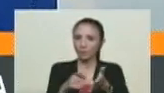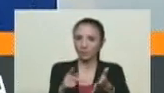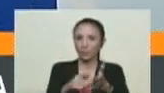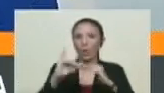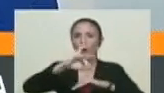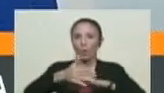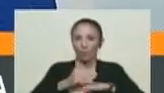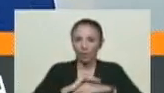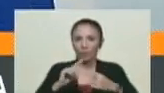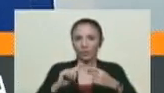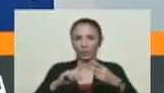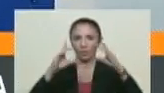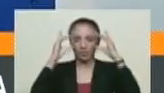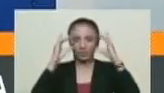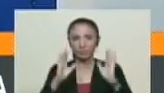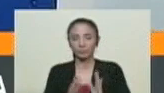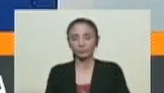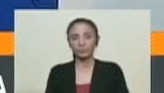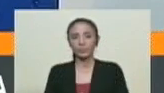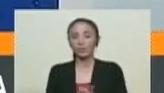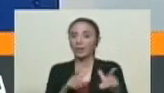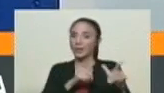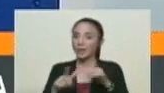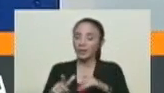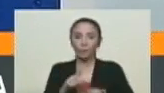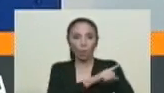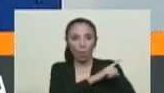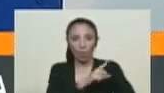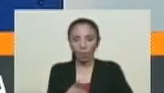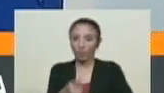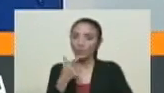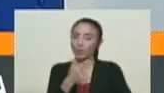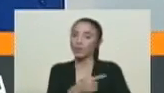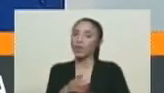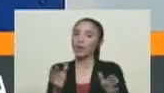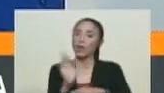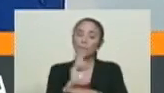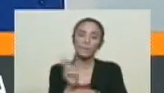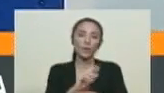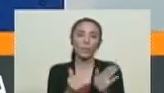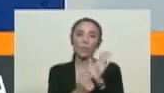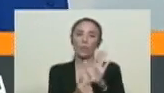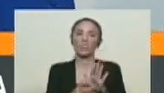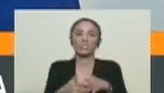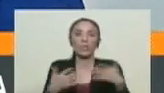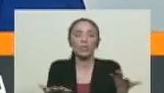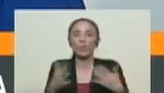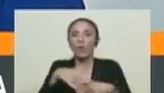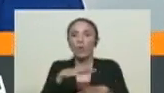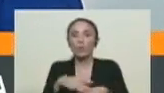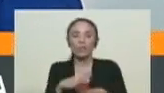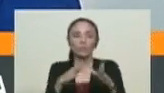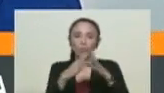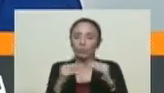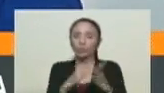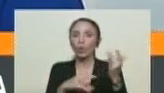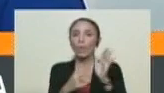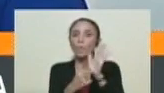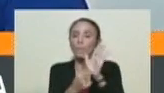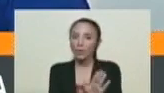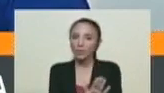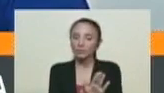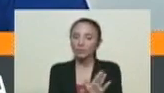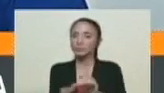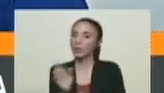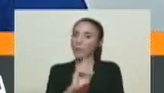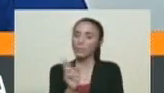orden al doctor Jorge Rodríguez que publique el acuerdo de manera inmediata. Y voy a firmar yo